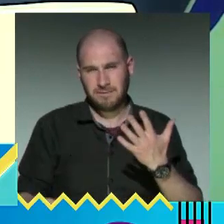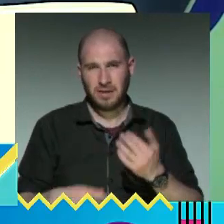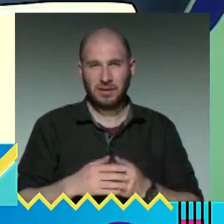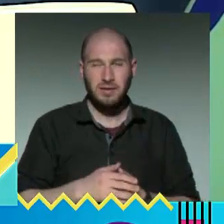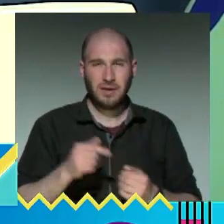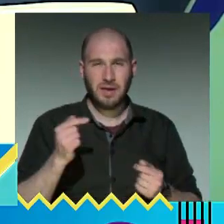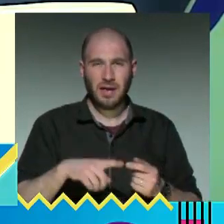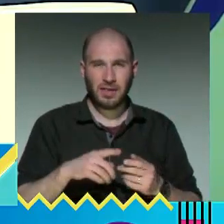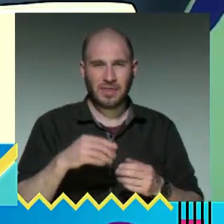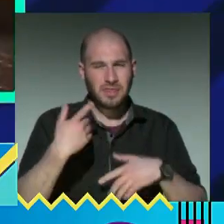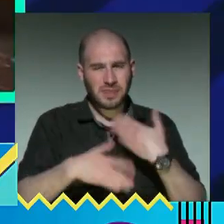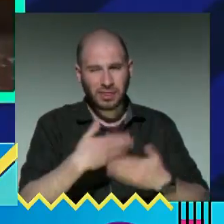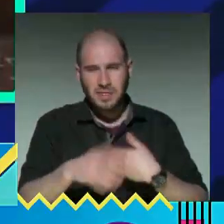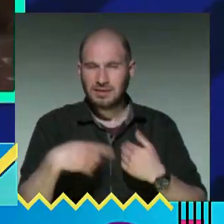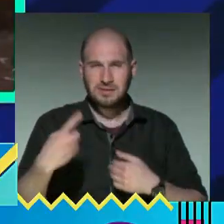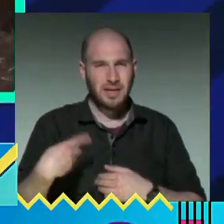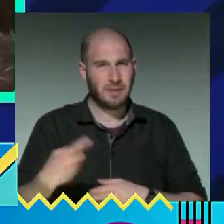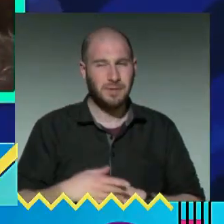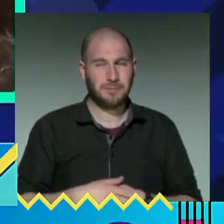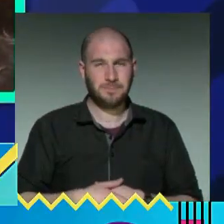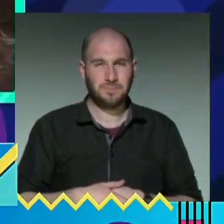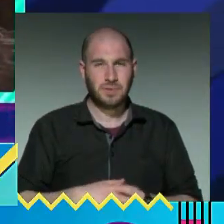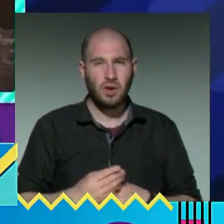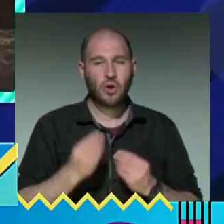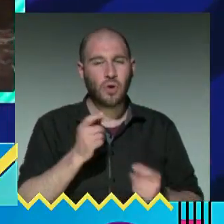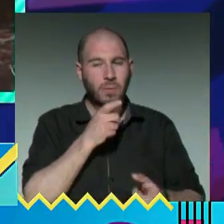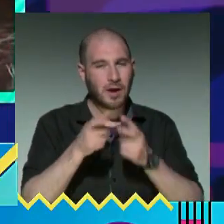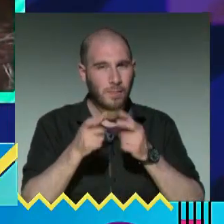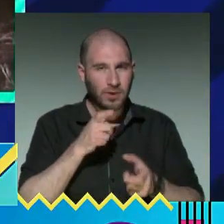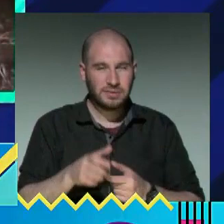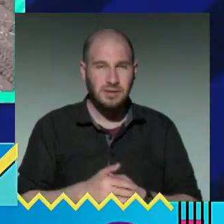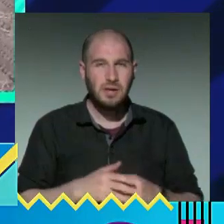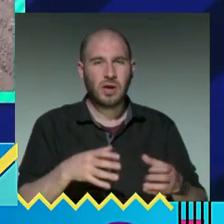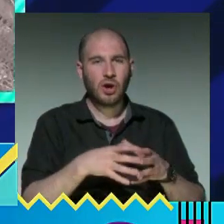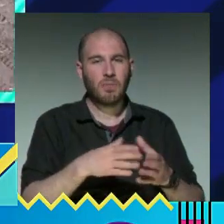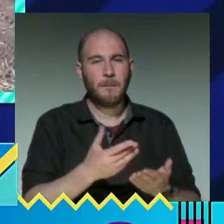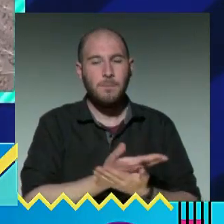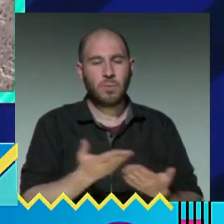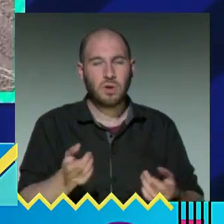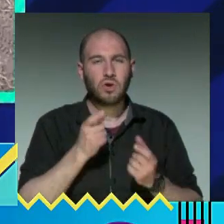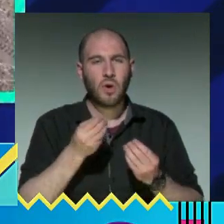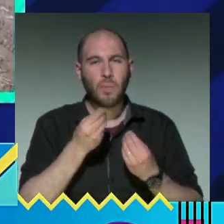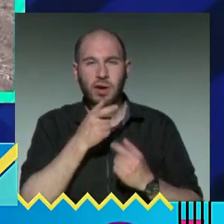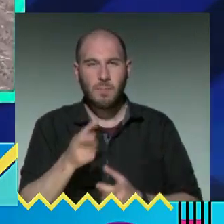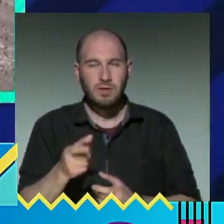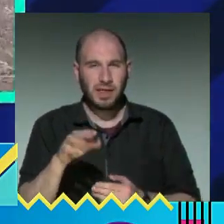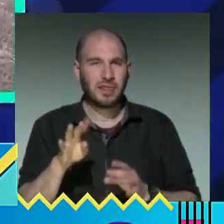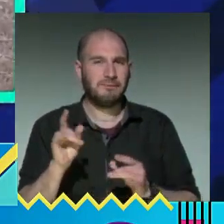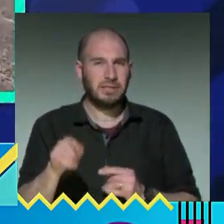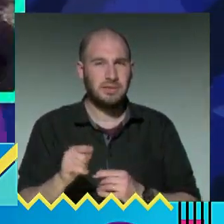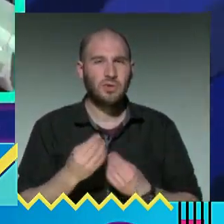muy dinámicos. Y bueno, y cómo podemos dar respuesta desde los organismos públicos a esa